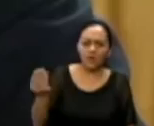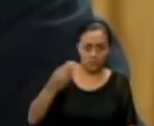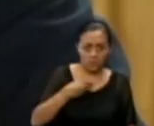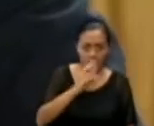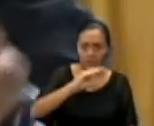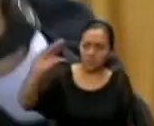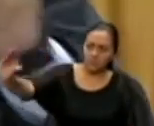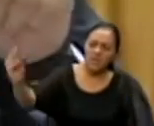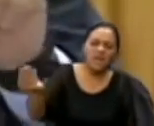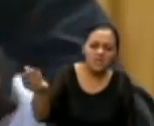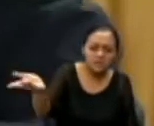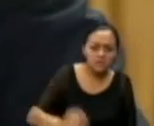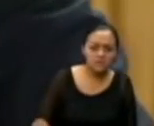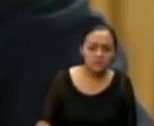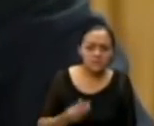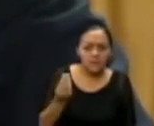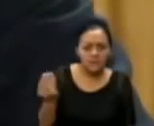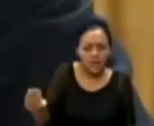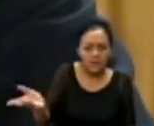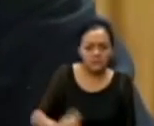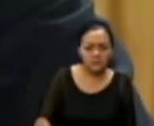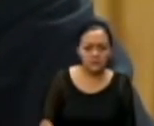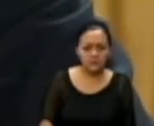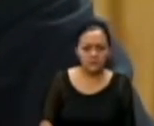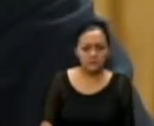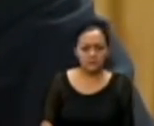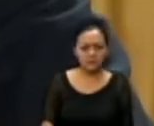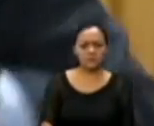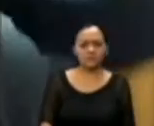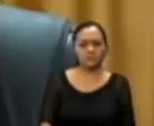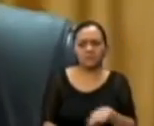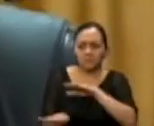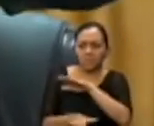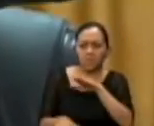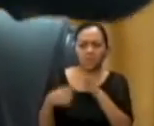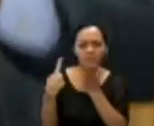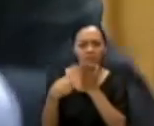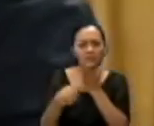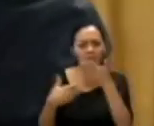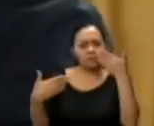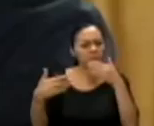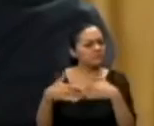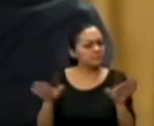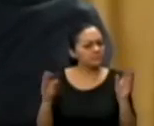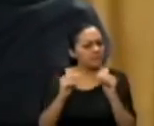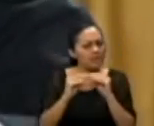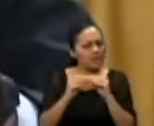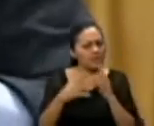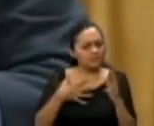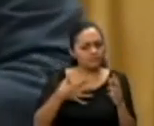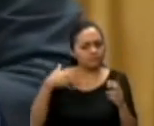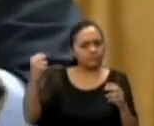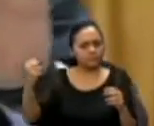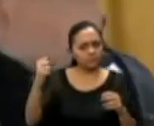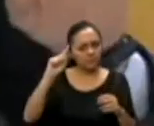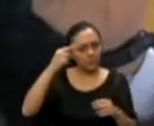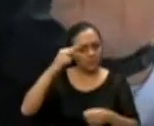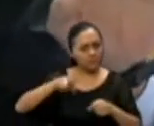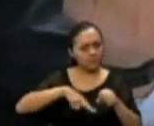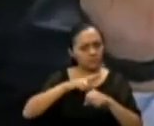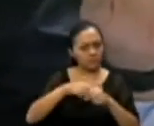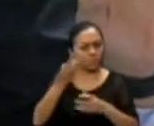y son tan mediocres esas autoridades locales de oposición que lo que quieren sacarle más plata al gobierno central y con una doble moral